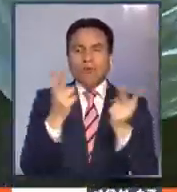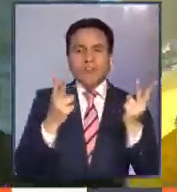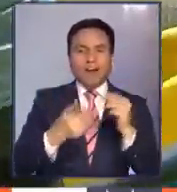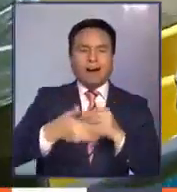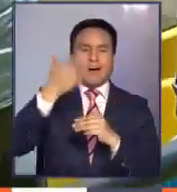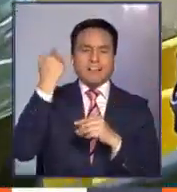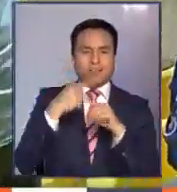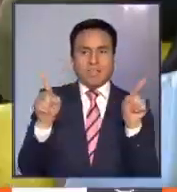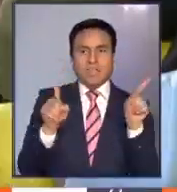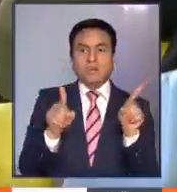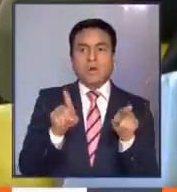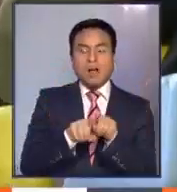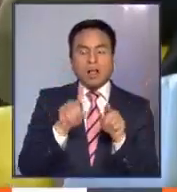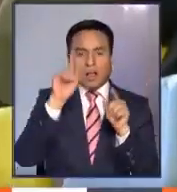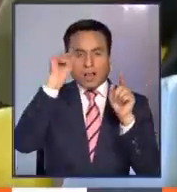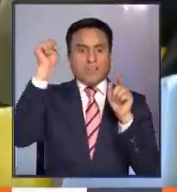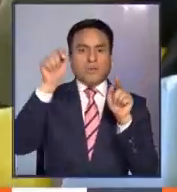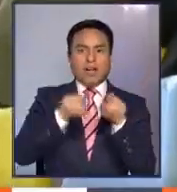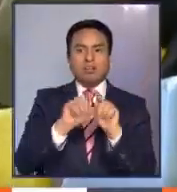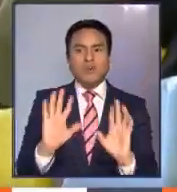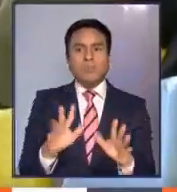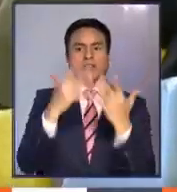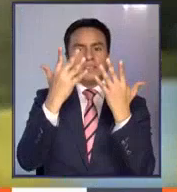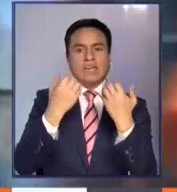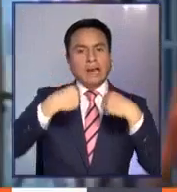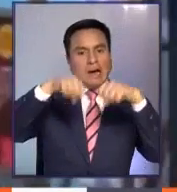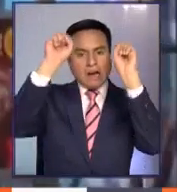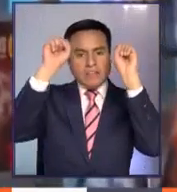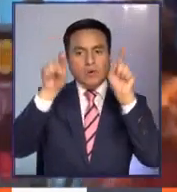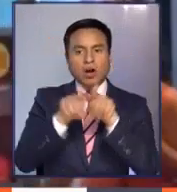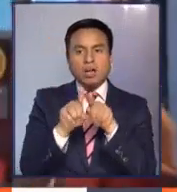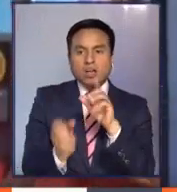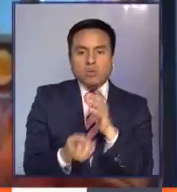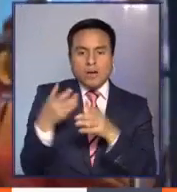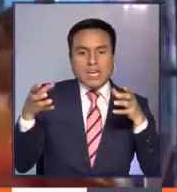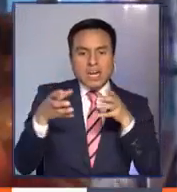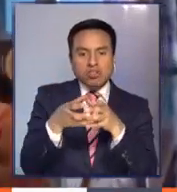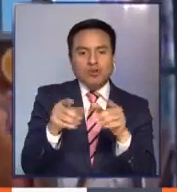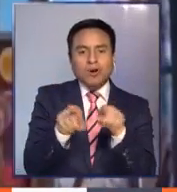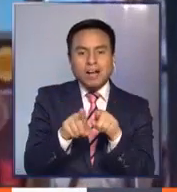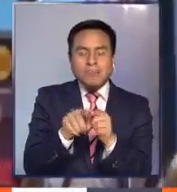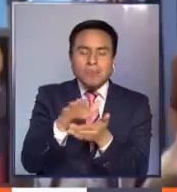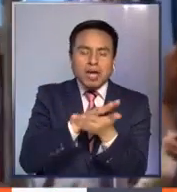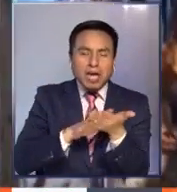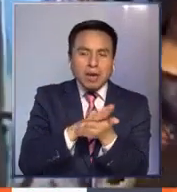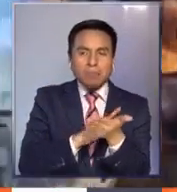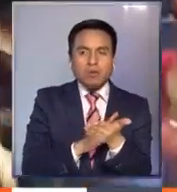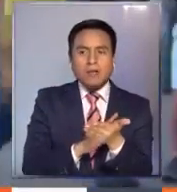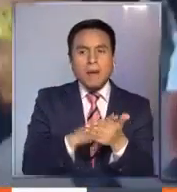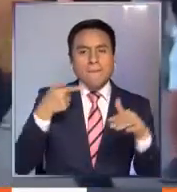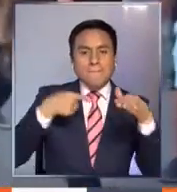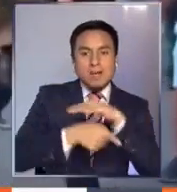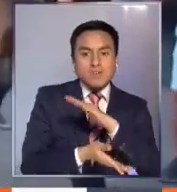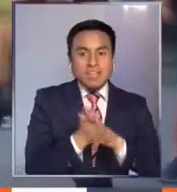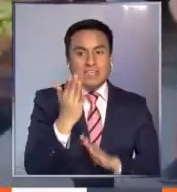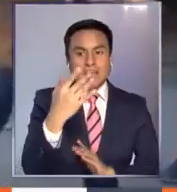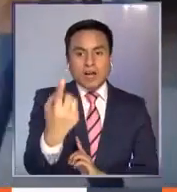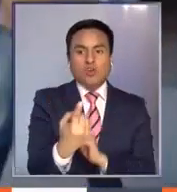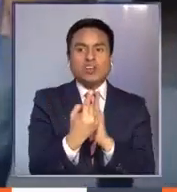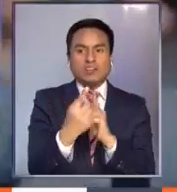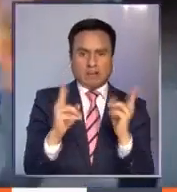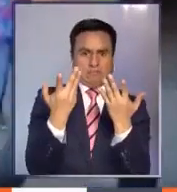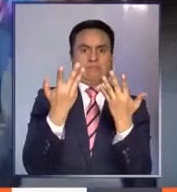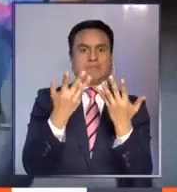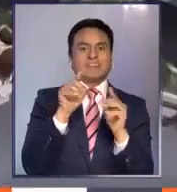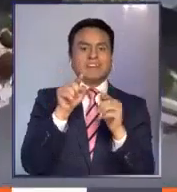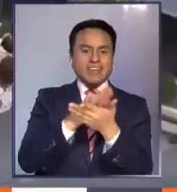antes, donde el más creativo o sorprendente gana. Las nuevas generaciones esperan, por ejemplo, salir del metro y encontrarse con algo como